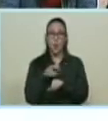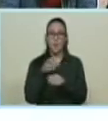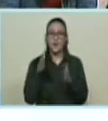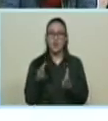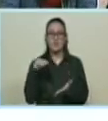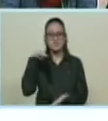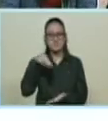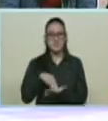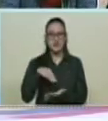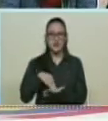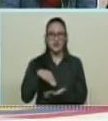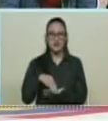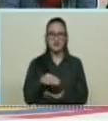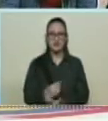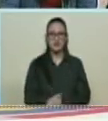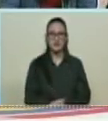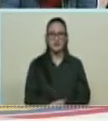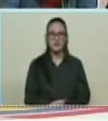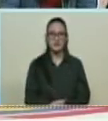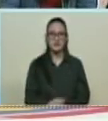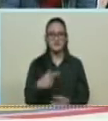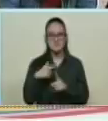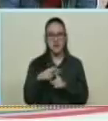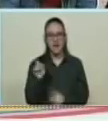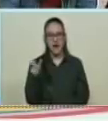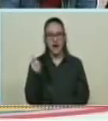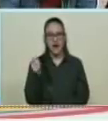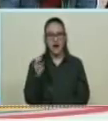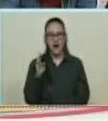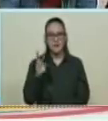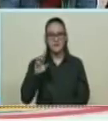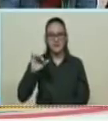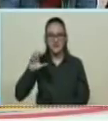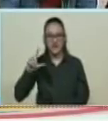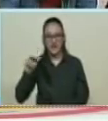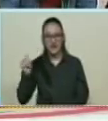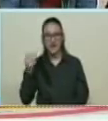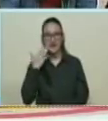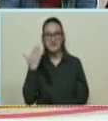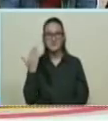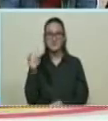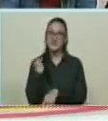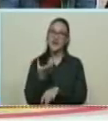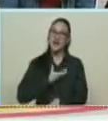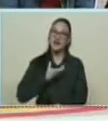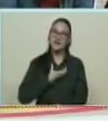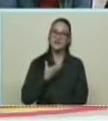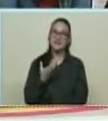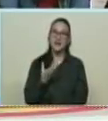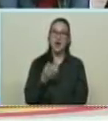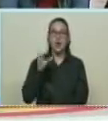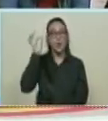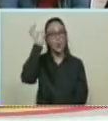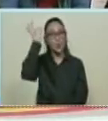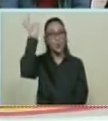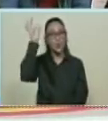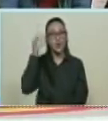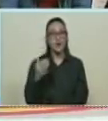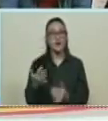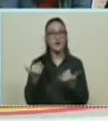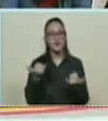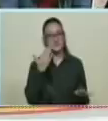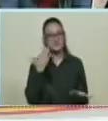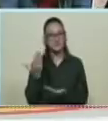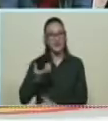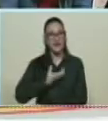estado Miranda, la compañera Gabriela, esta joven alcaldesa de Cuba, y ahí ustedes ven